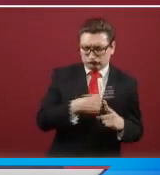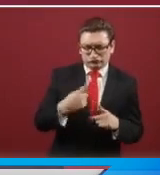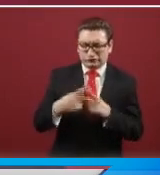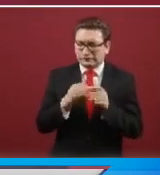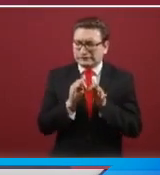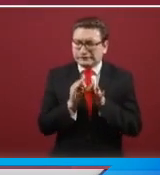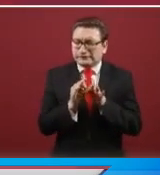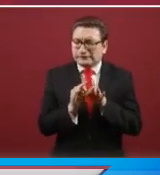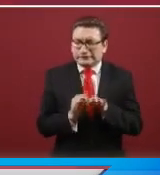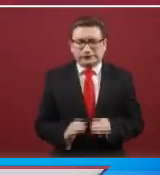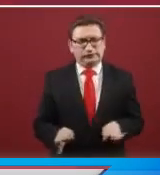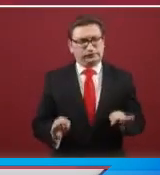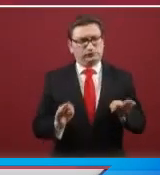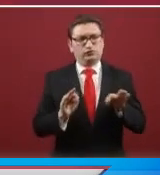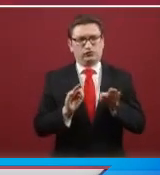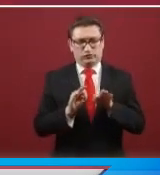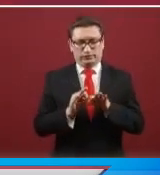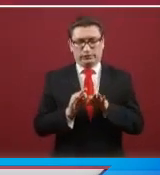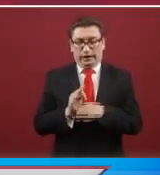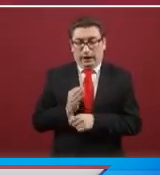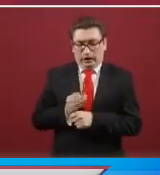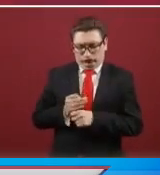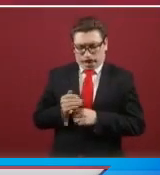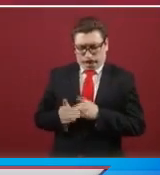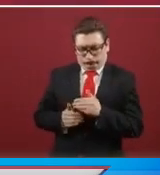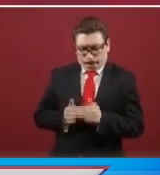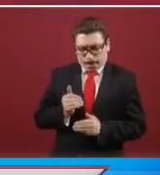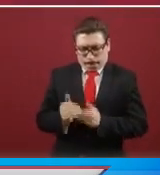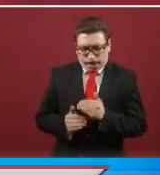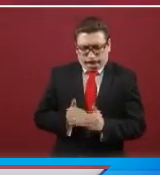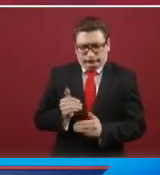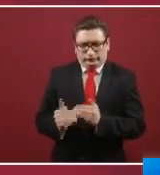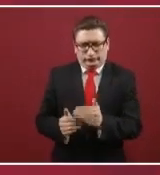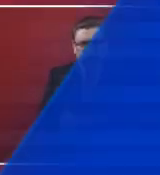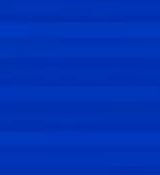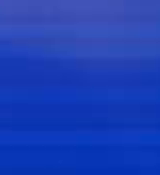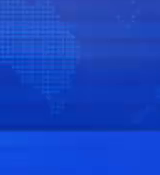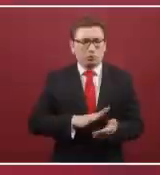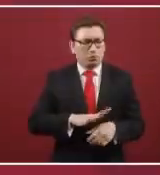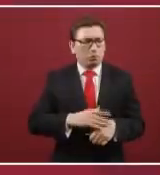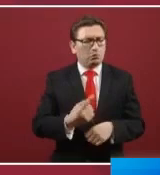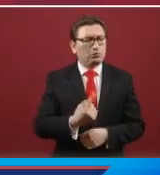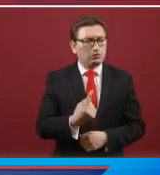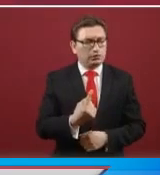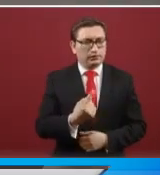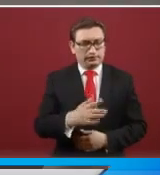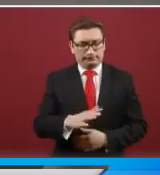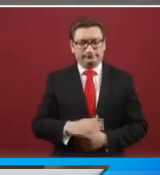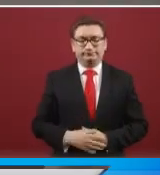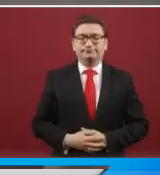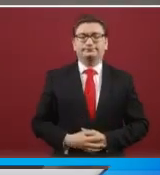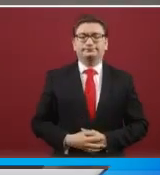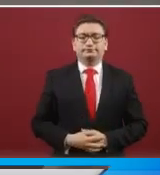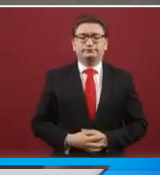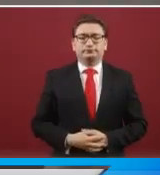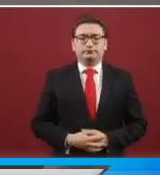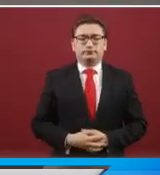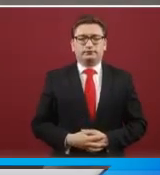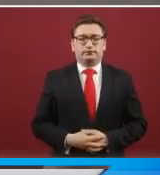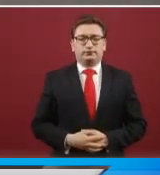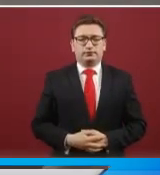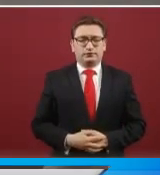México, con lo que espera reactivar la economía y crear oportunidades para los mexicanos. Crecimiento